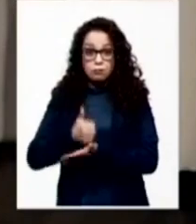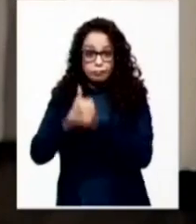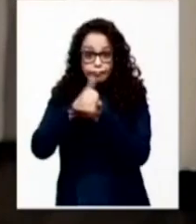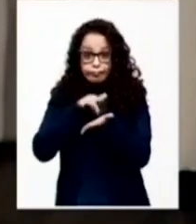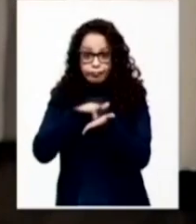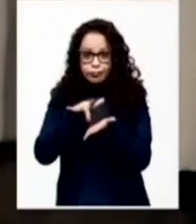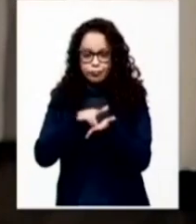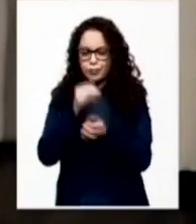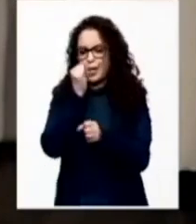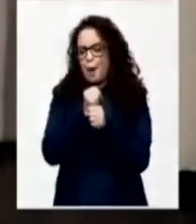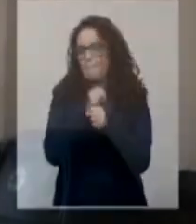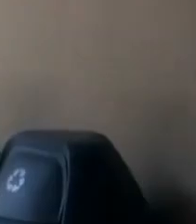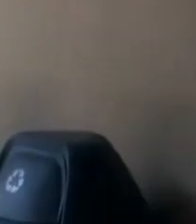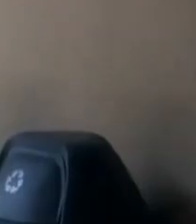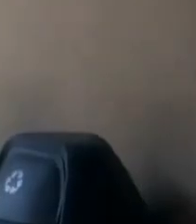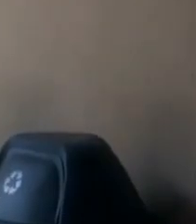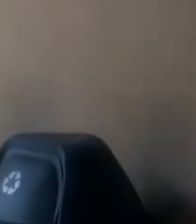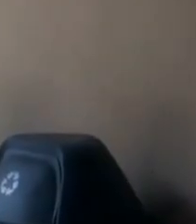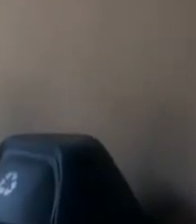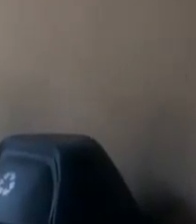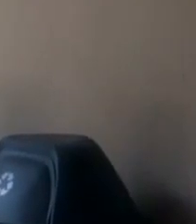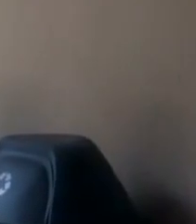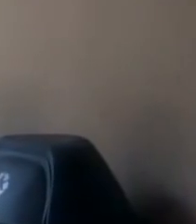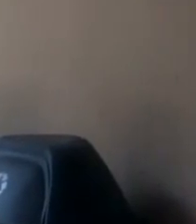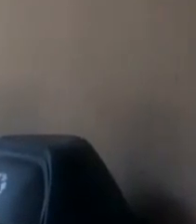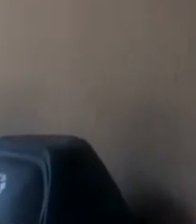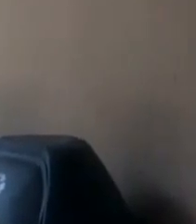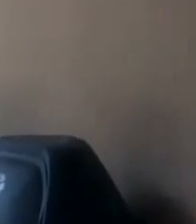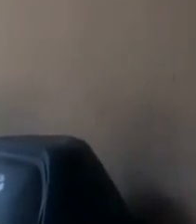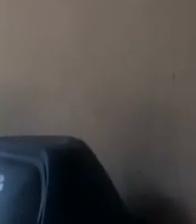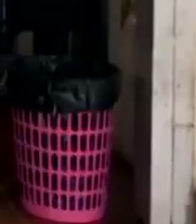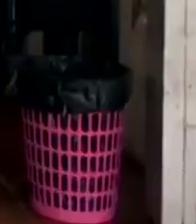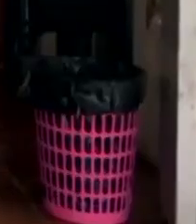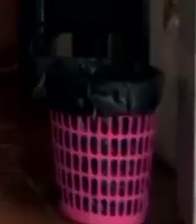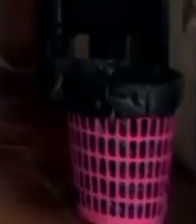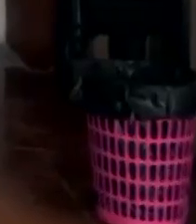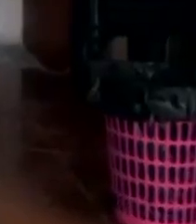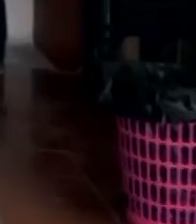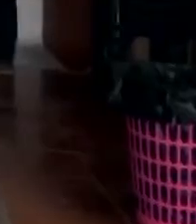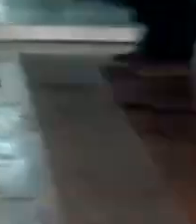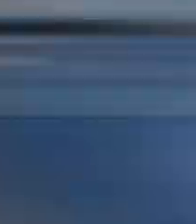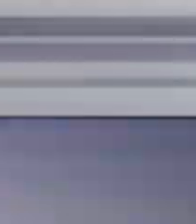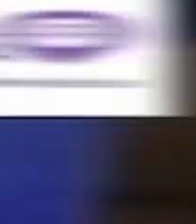para que transparenten sus decisiones y para que la ciudadanía lo sienta cercanos